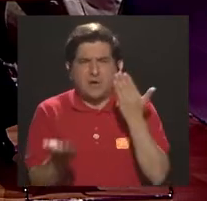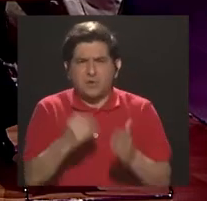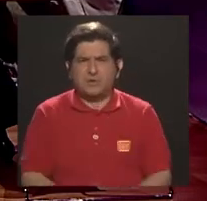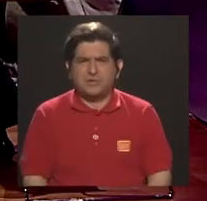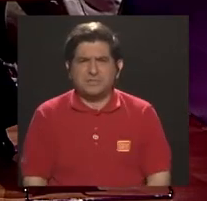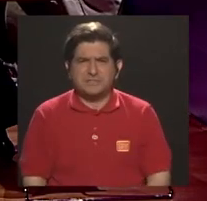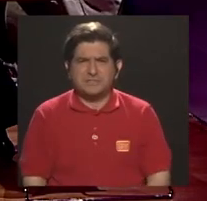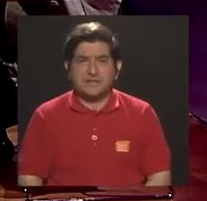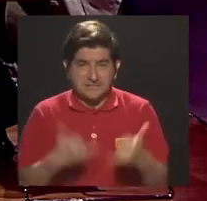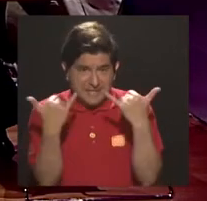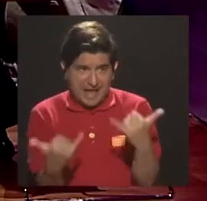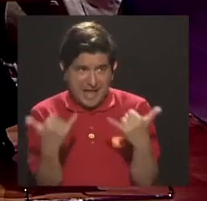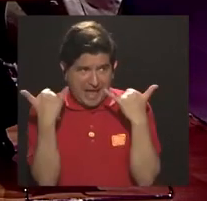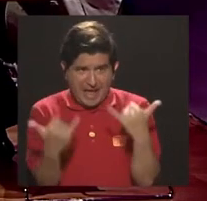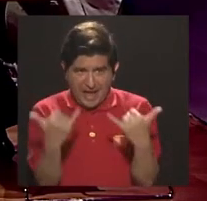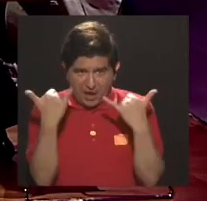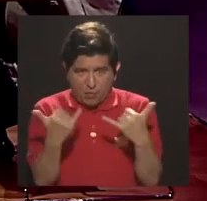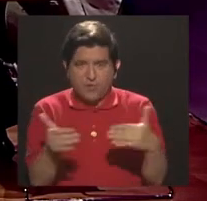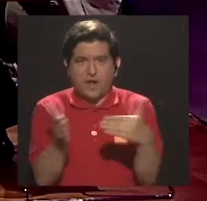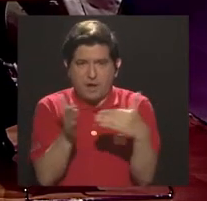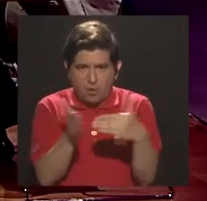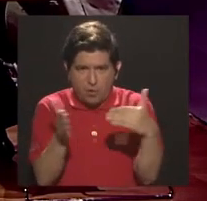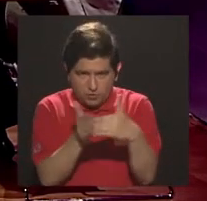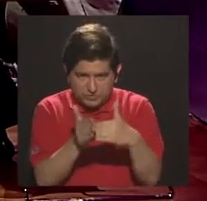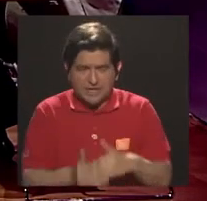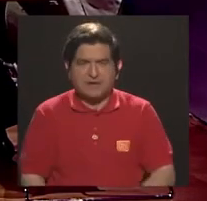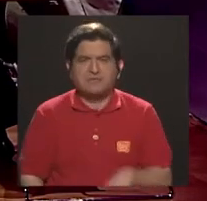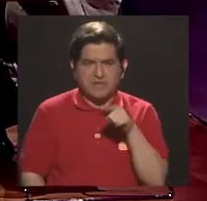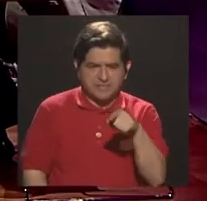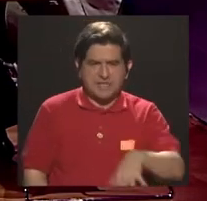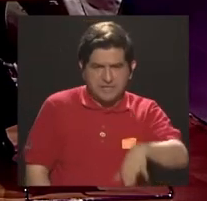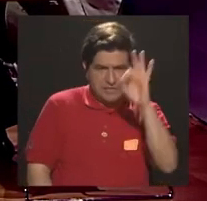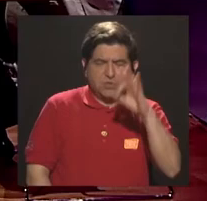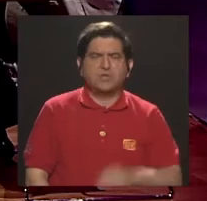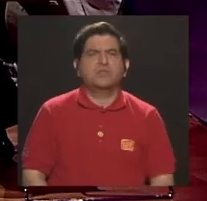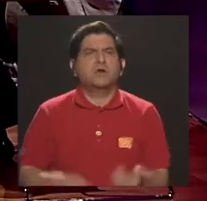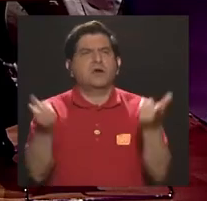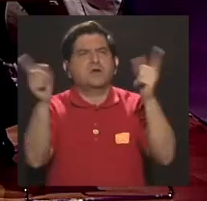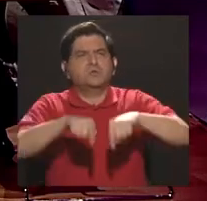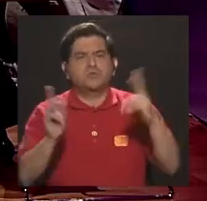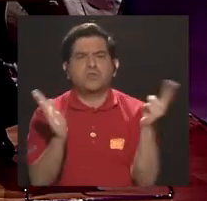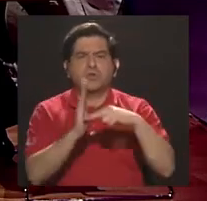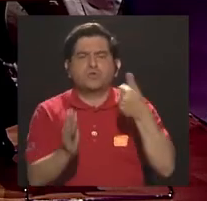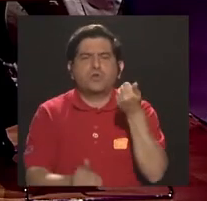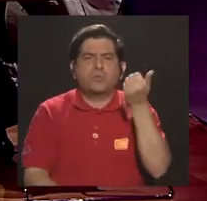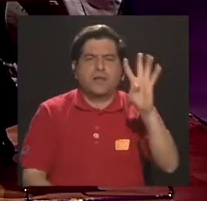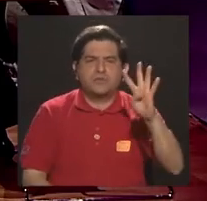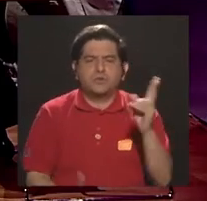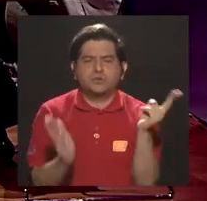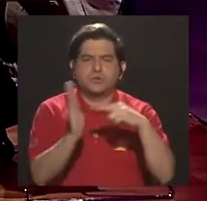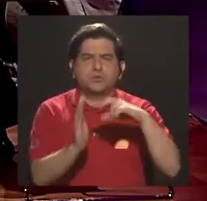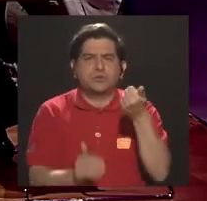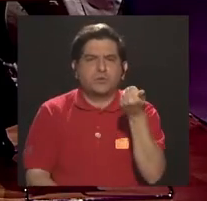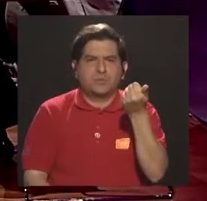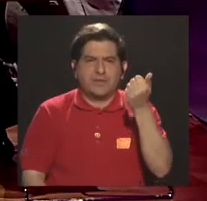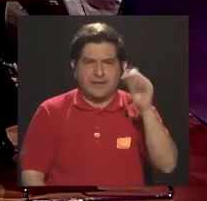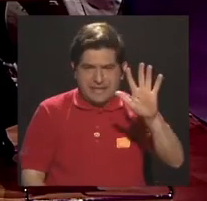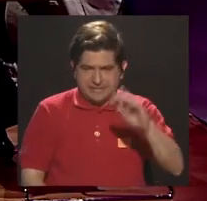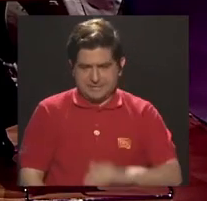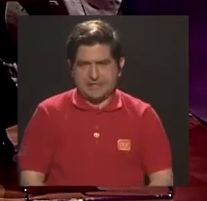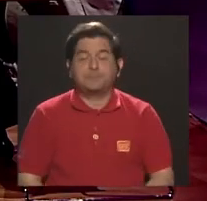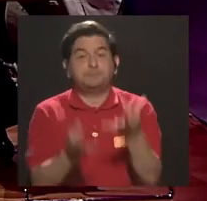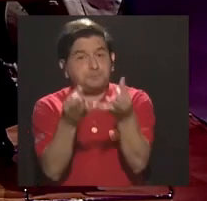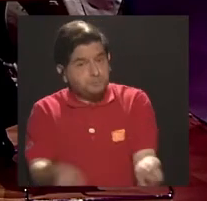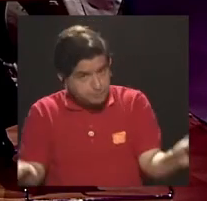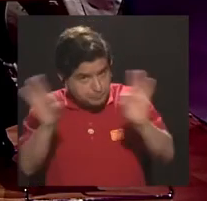durante ahora que fue reelecta y esto ocurrió en el 2014 y en el 2015 es muy importante